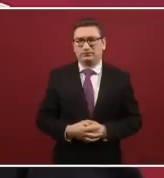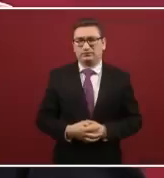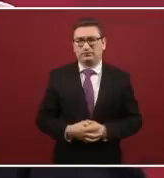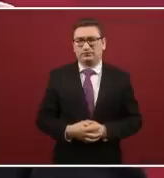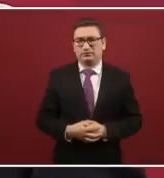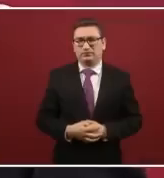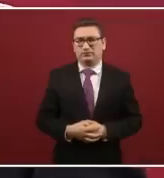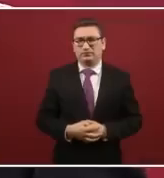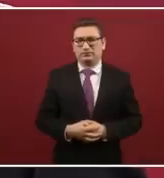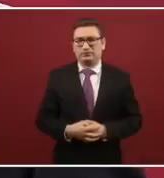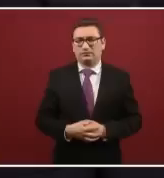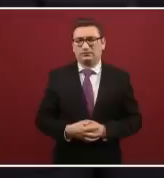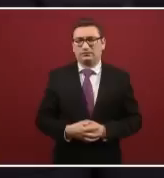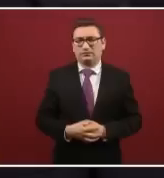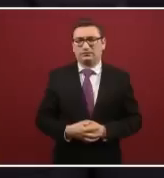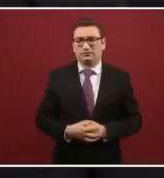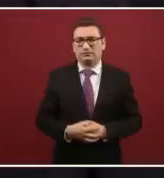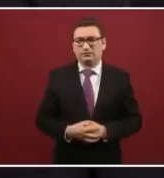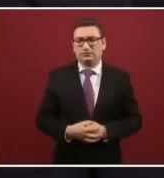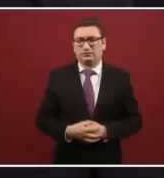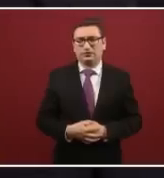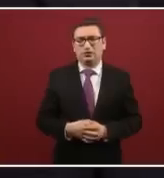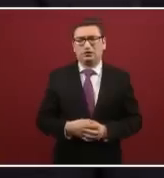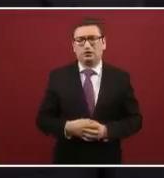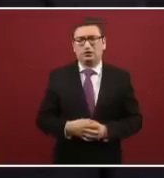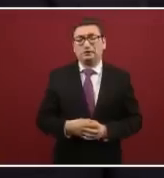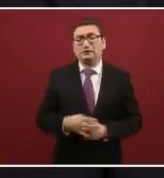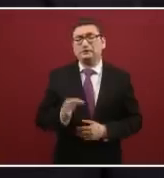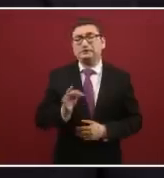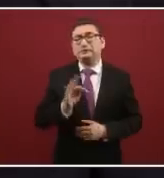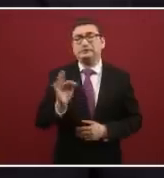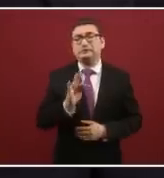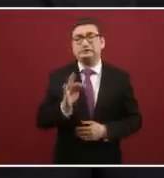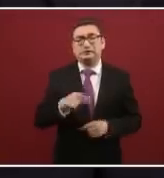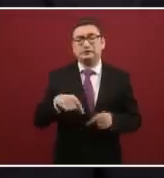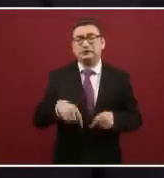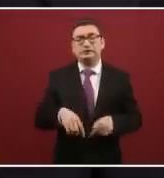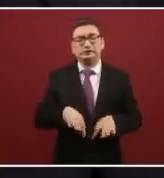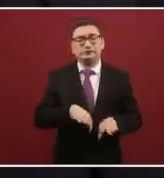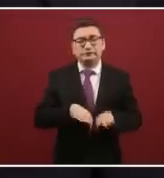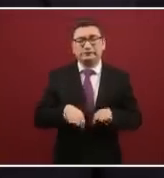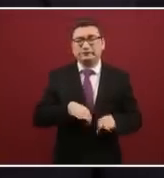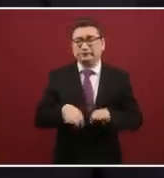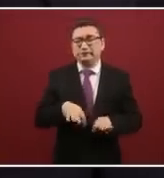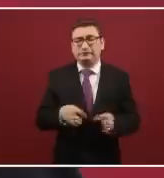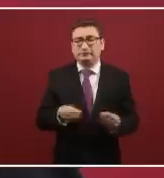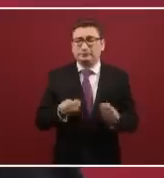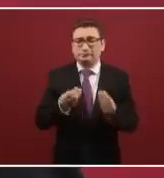tenga mucho trabajo aquí, que a veces